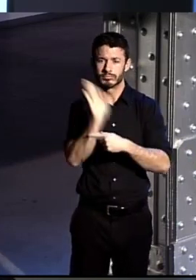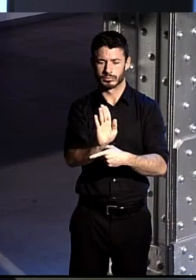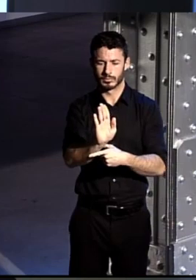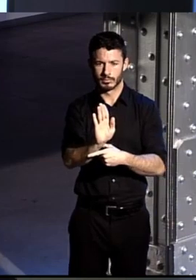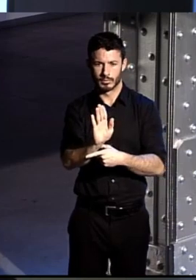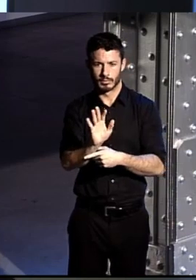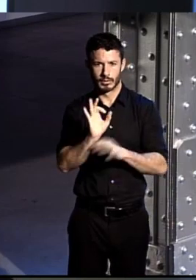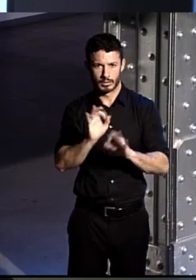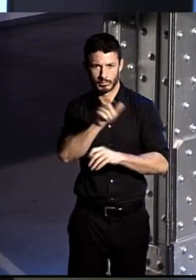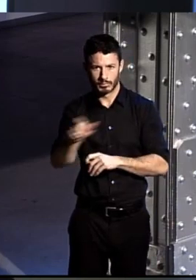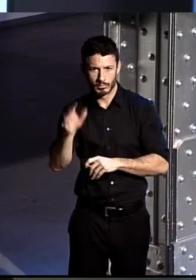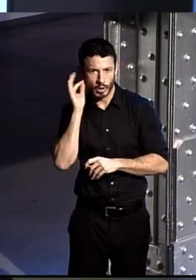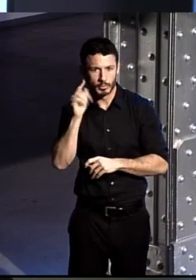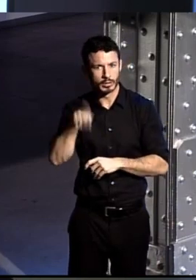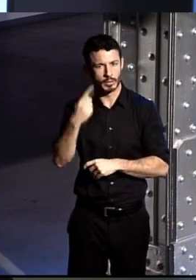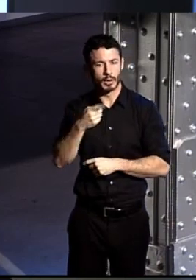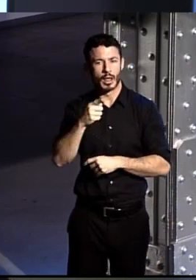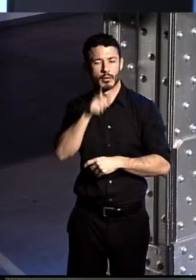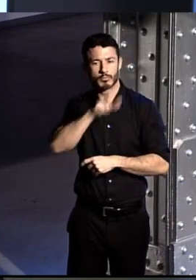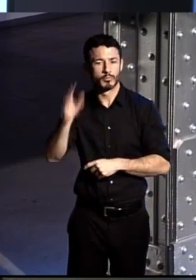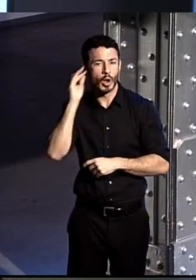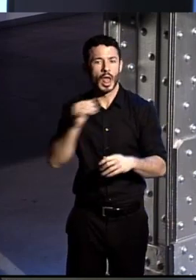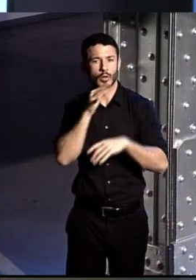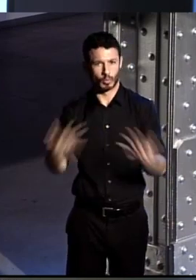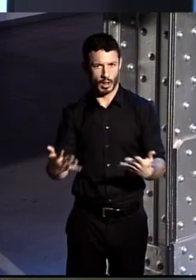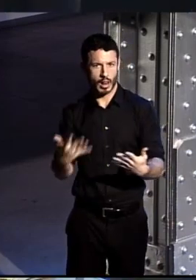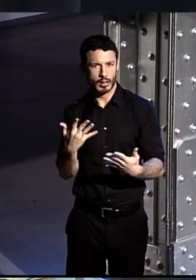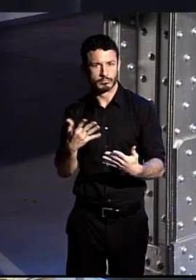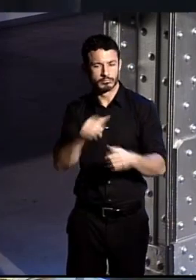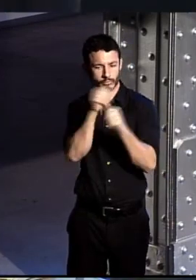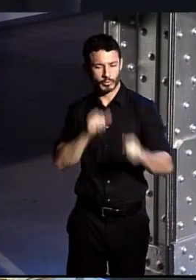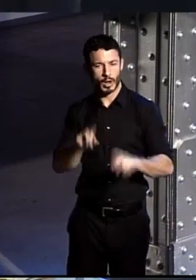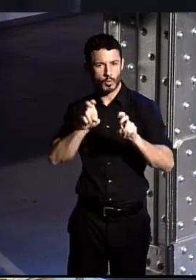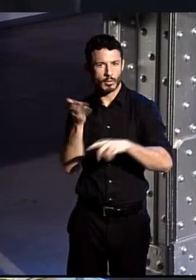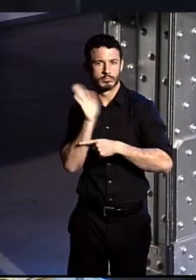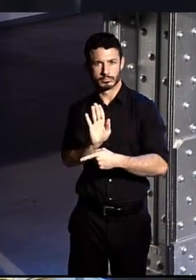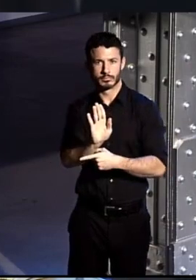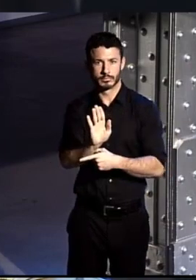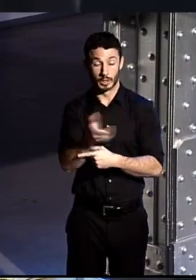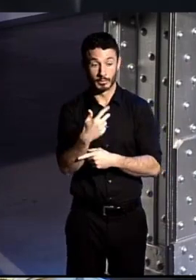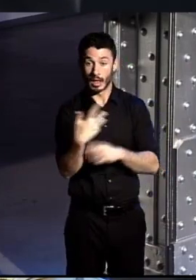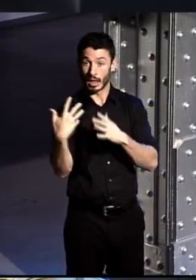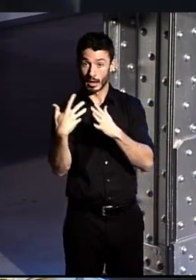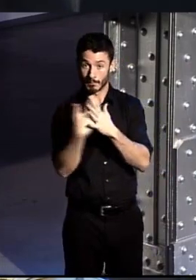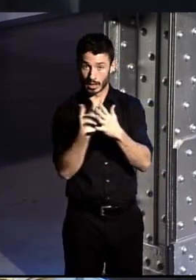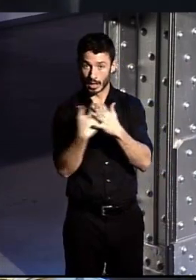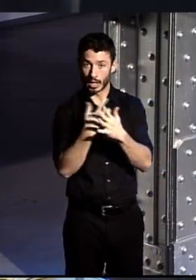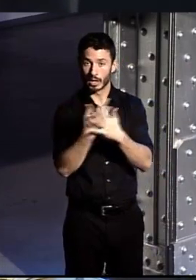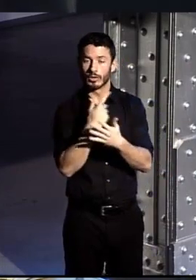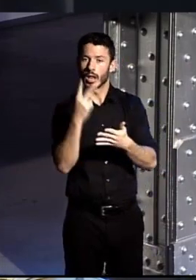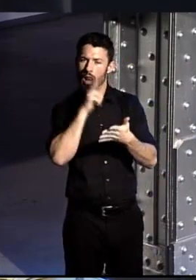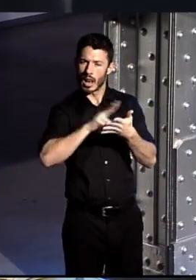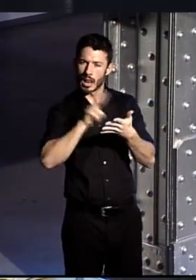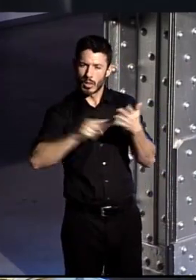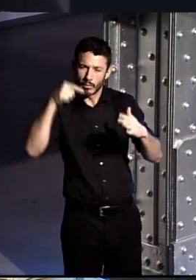siglo XIX como de las de ahora, del siglo XXI. Bueno, pues así para explicarnos, desde esta lectura completamente